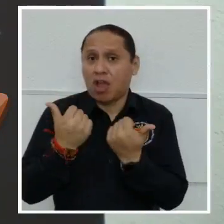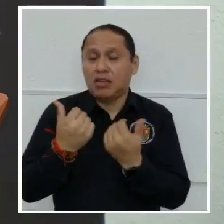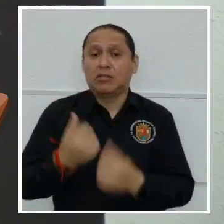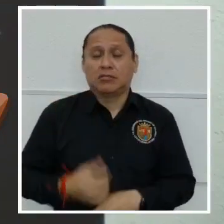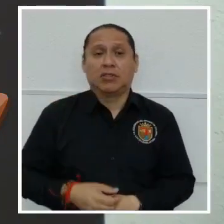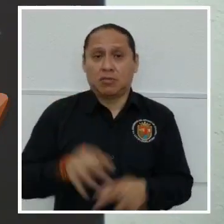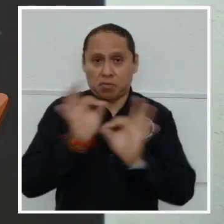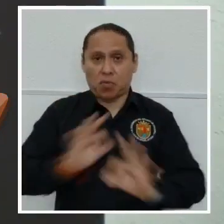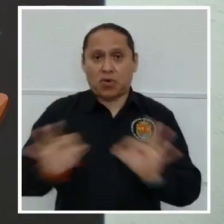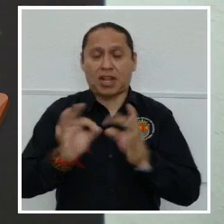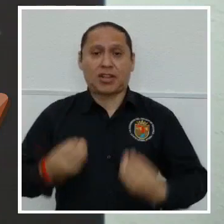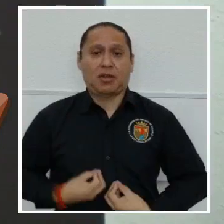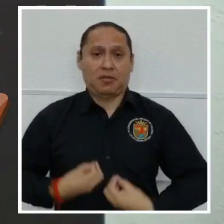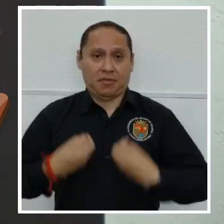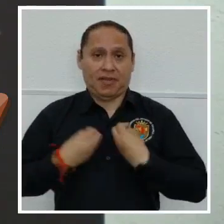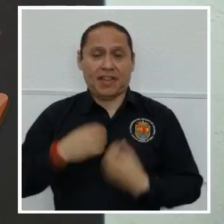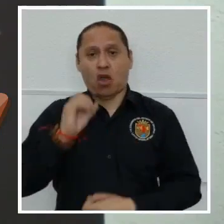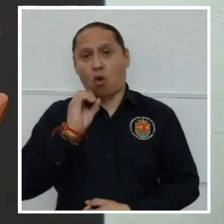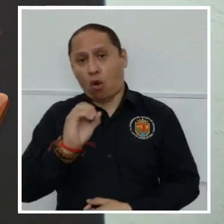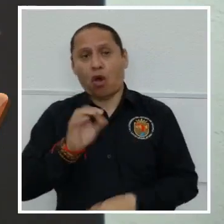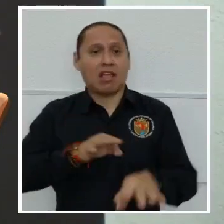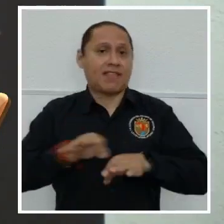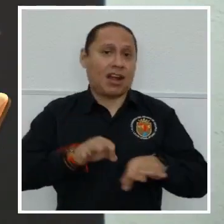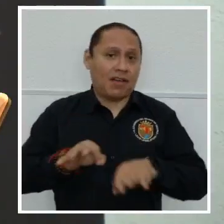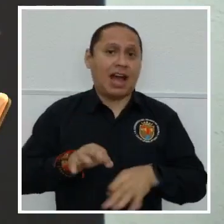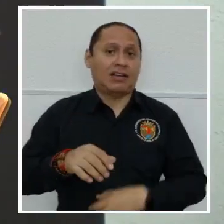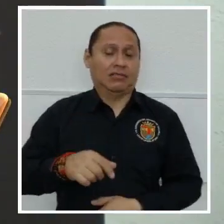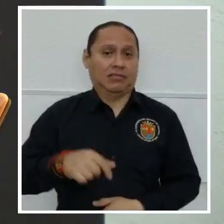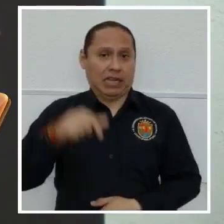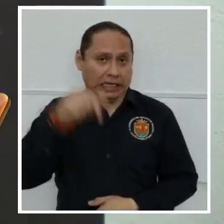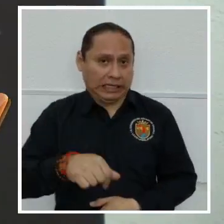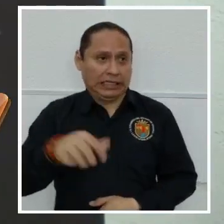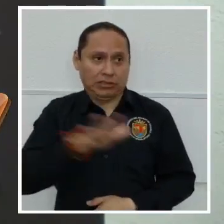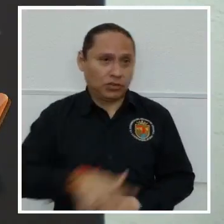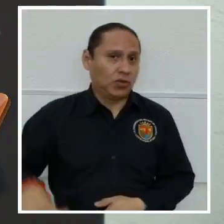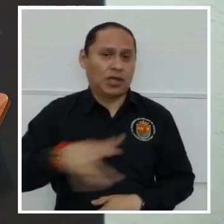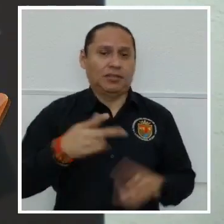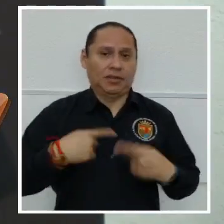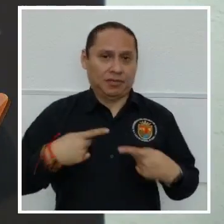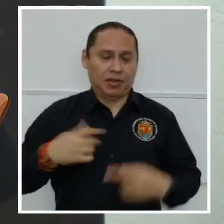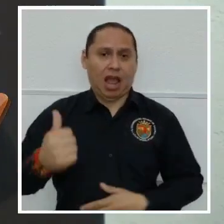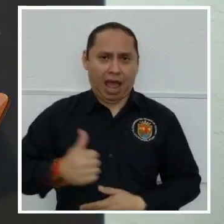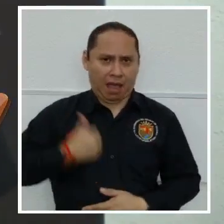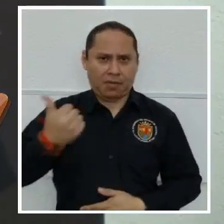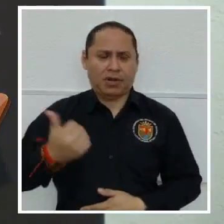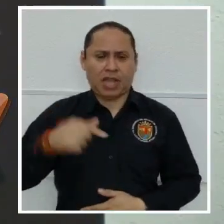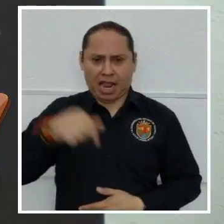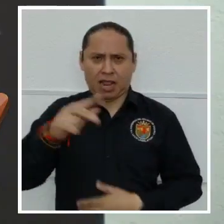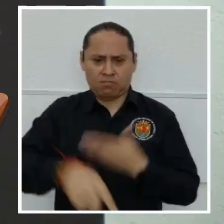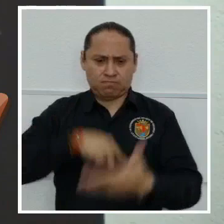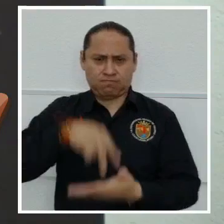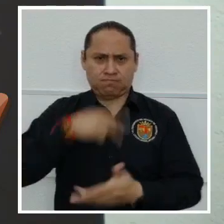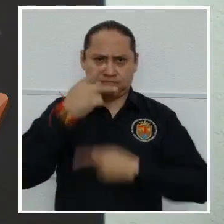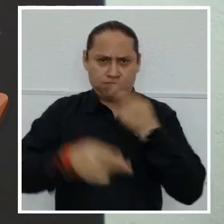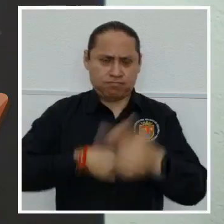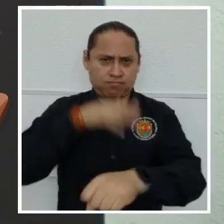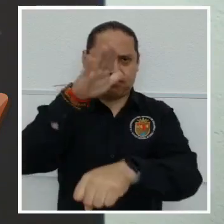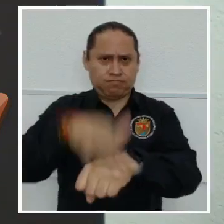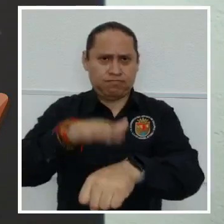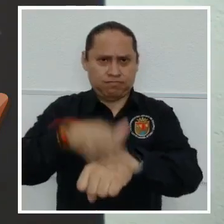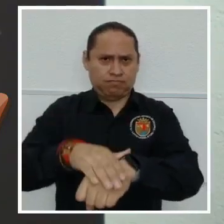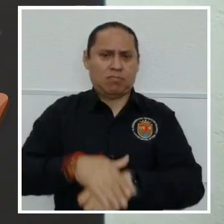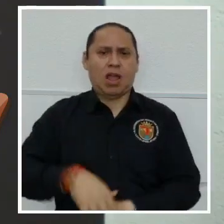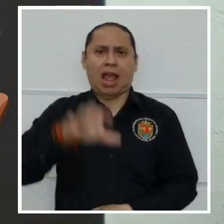vida y para las labores humanos y y aprovecho aprovecho esta Tribuna para reiterar a la